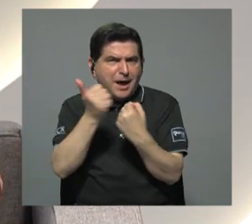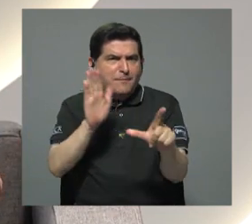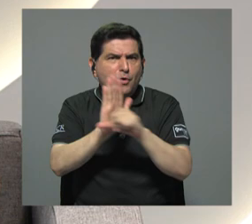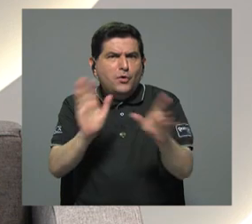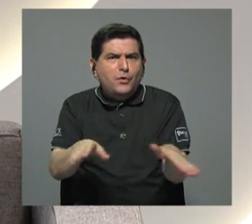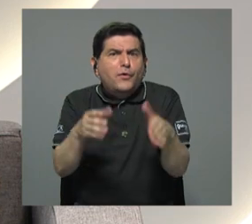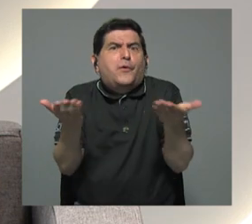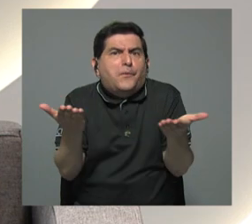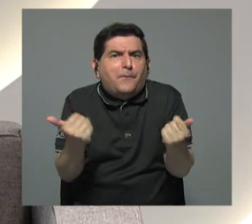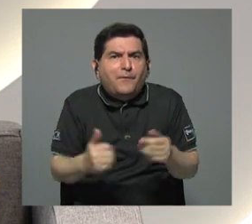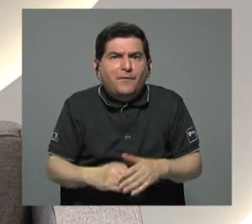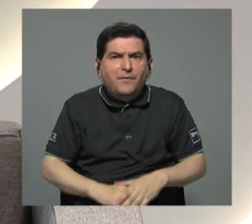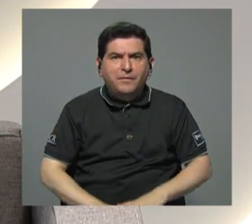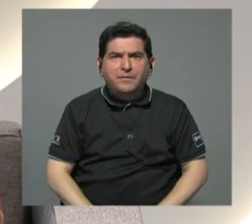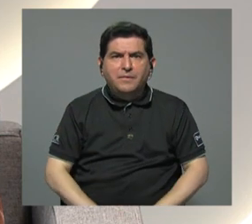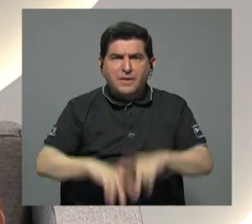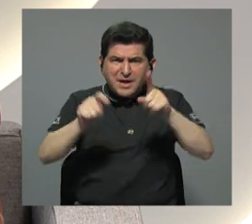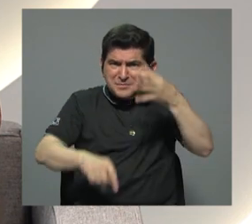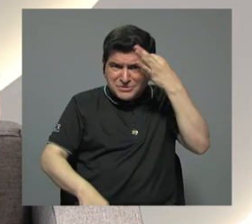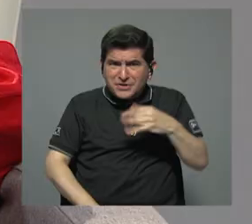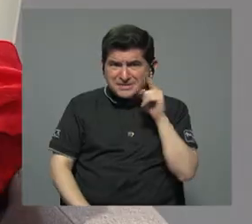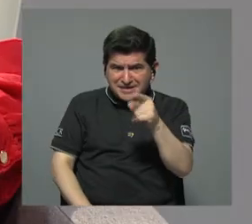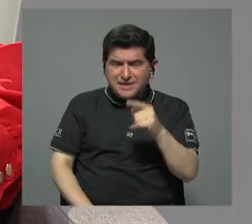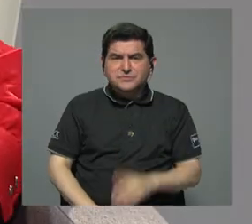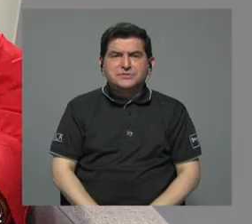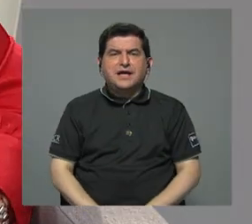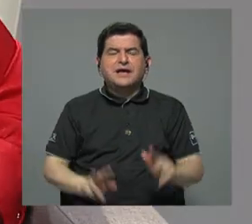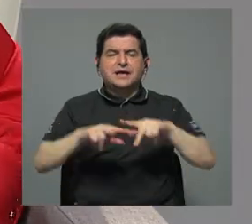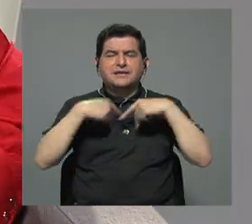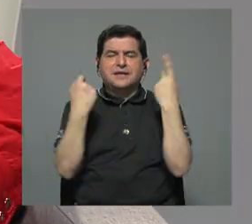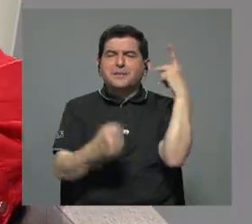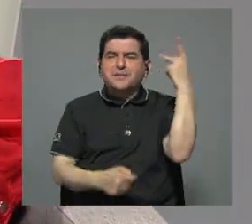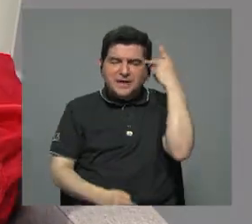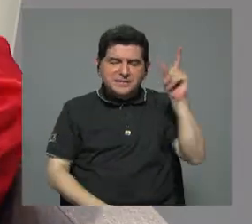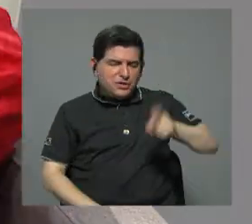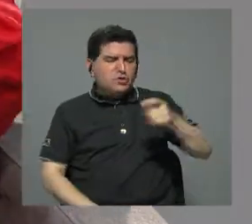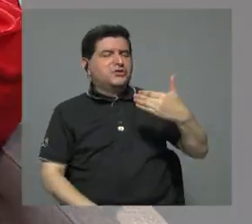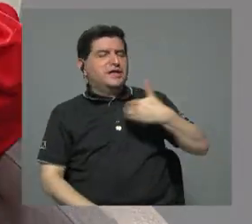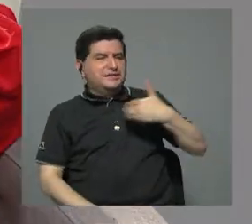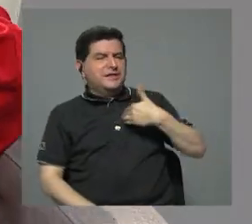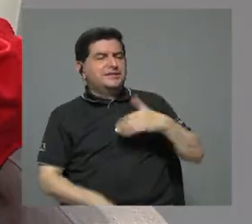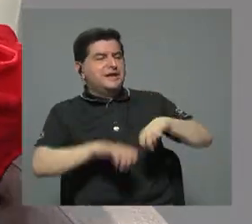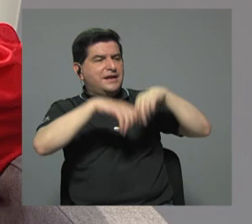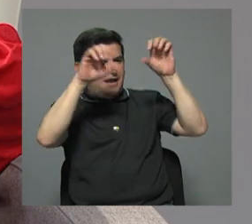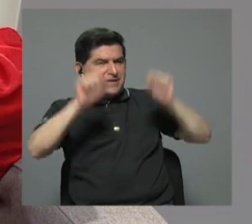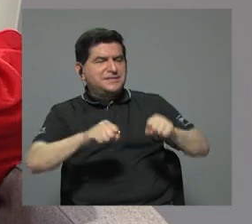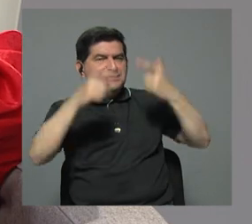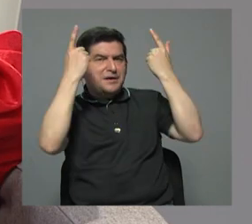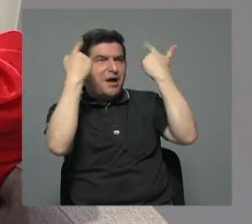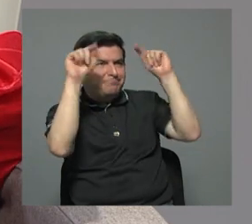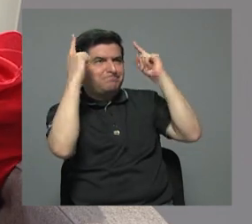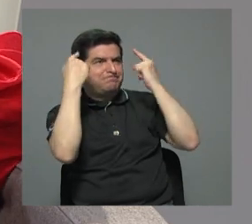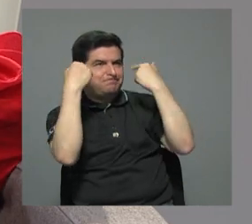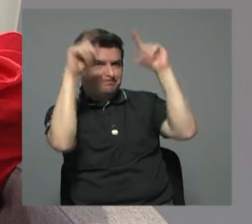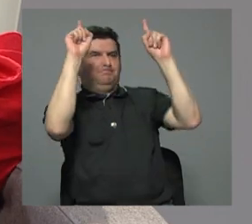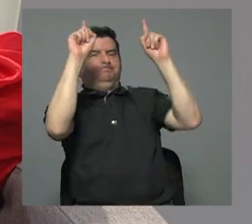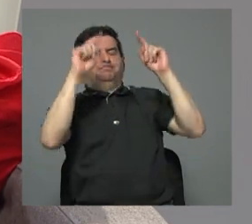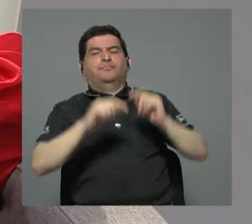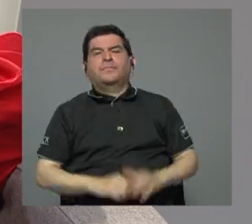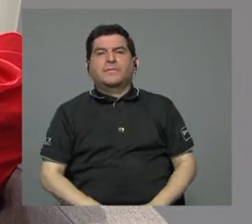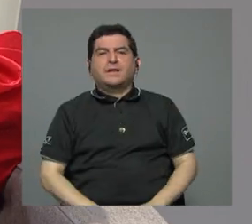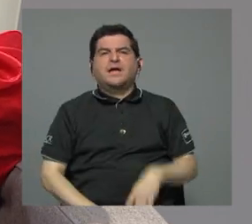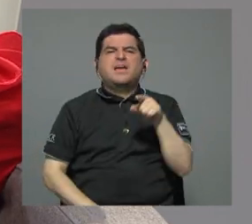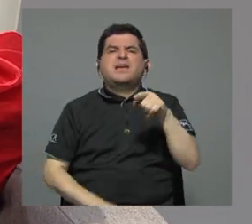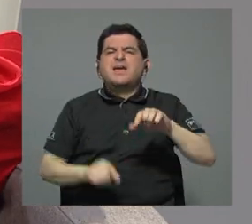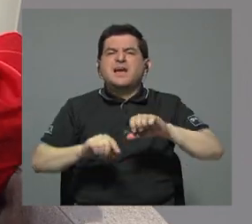la que la gente cree en ustedes y los partidos políticos tienen que tener un sistema eficaz cuál se